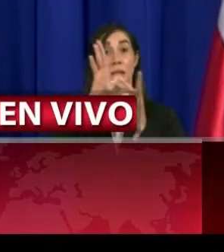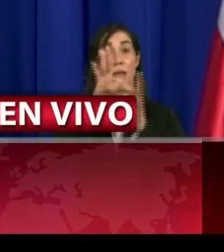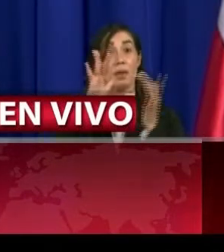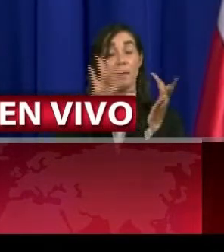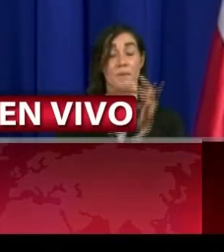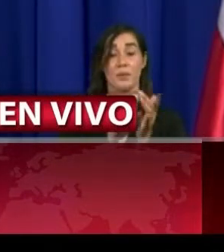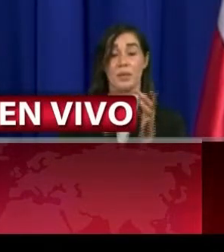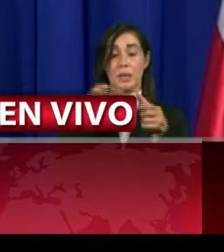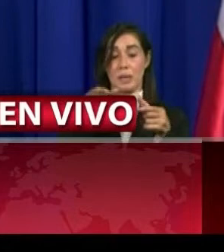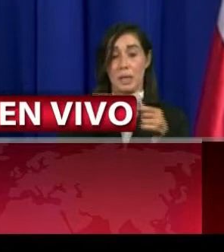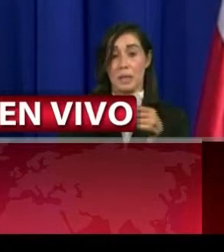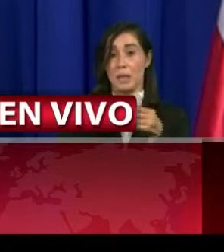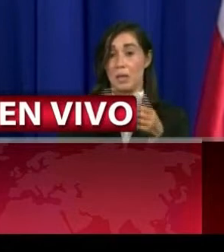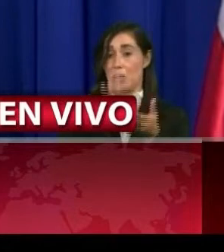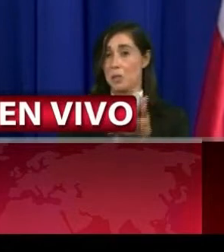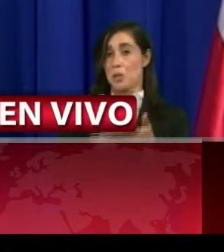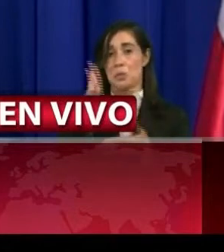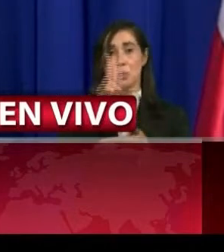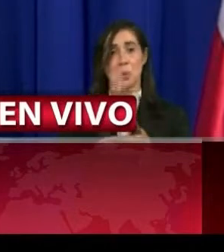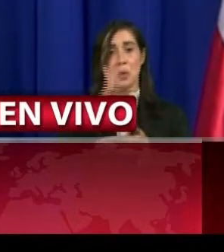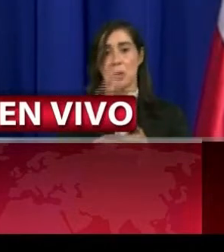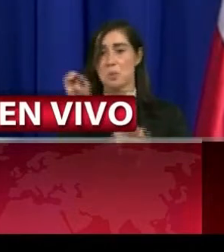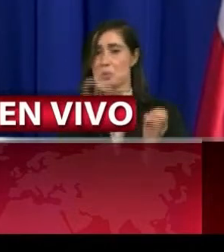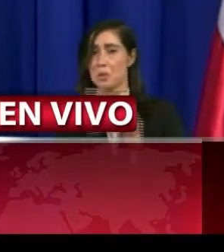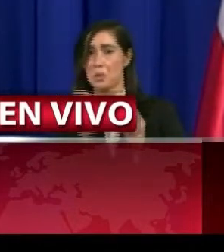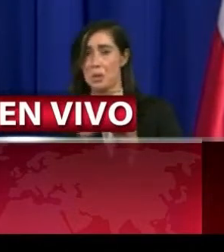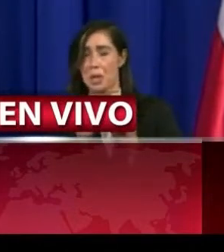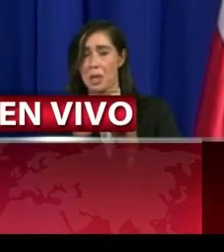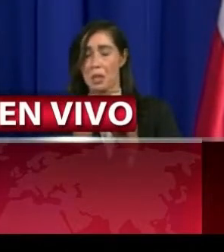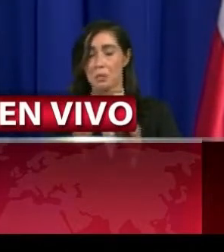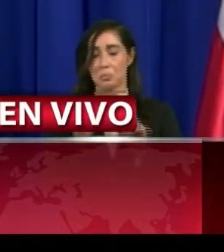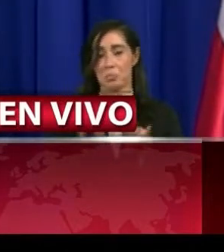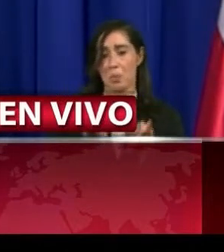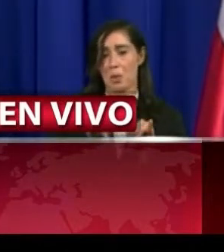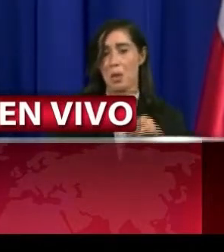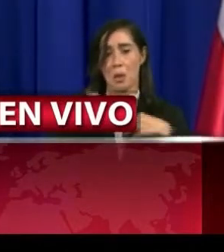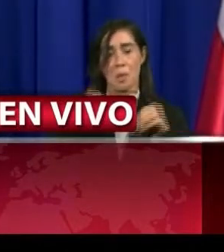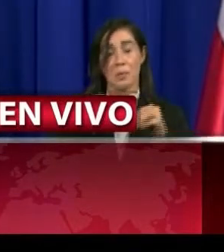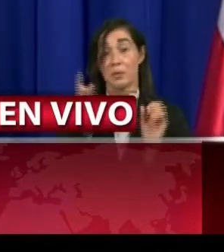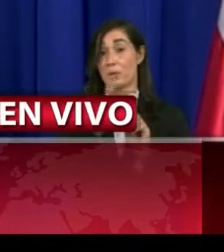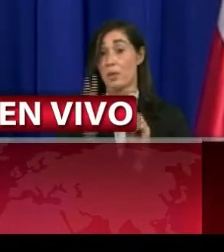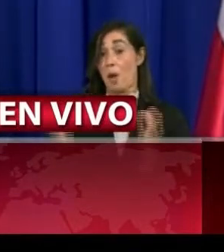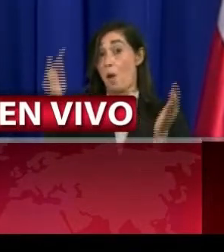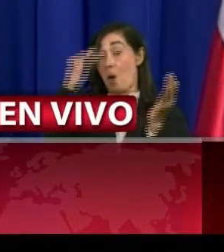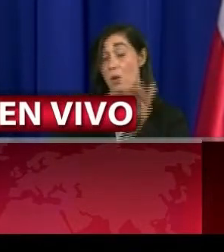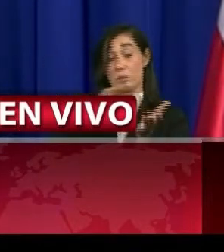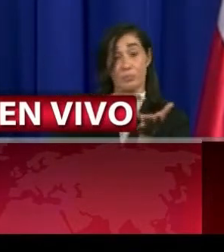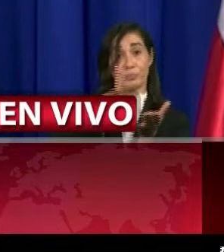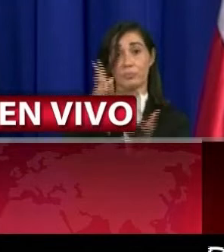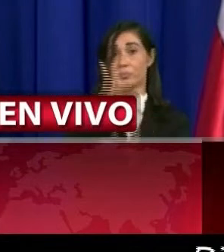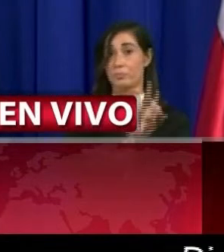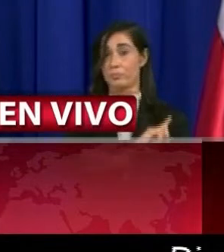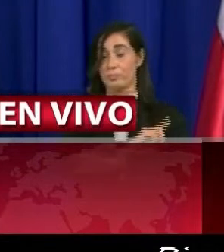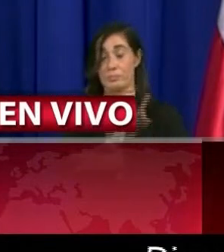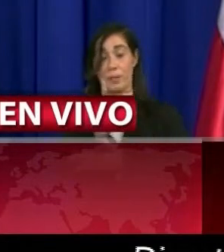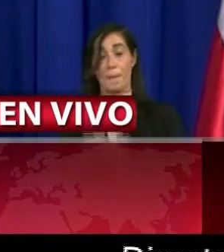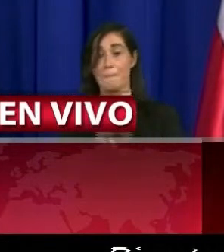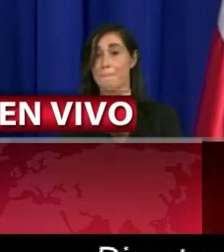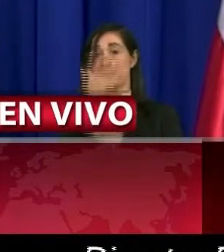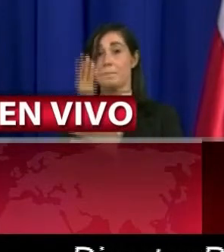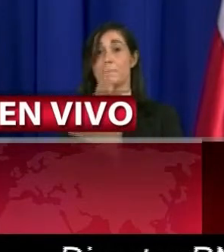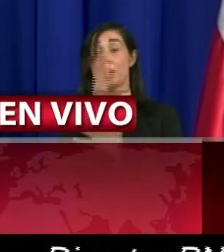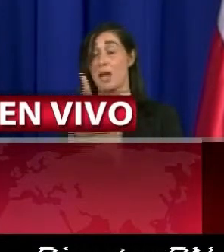hayan acudido a los comercios por lo menos una vez, no recibirán aportes durante el mes de